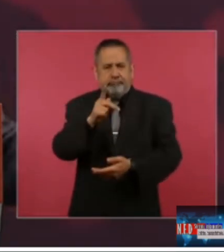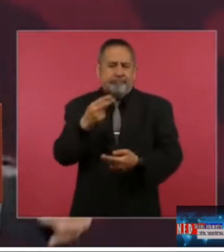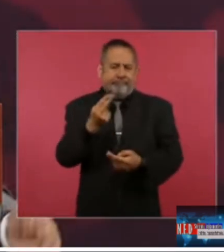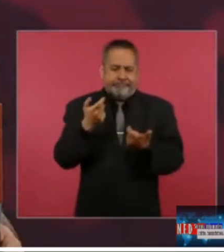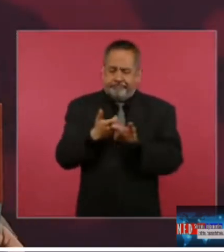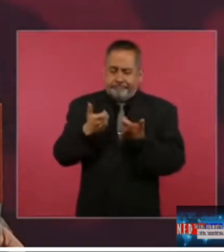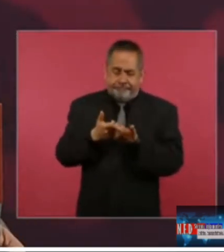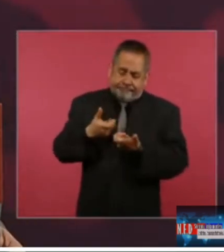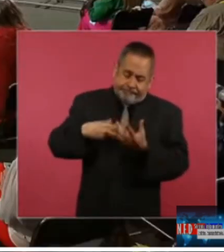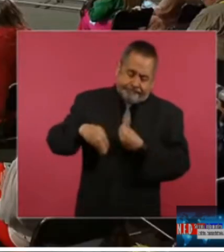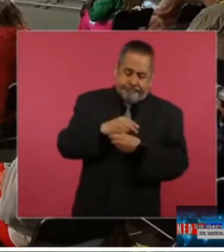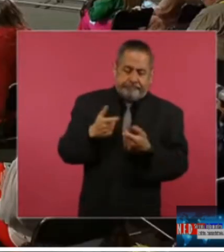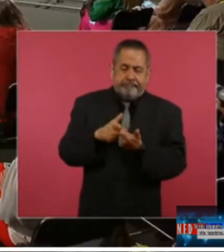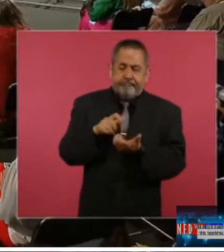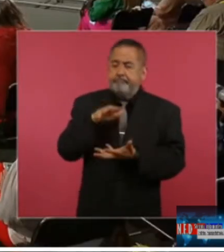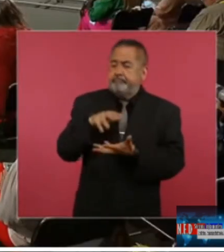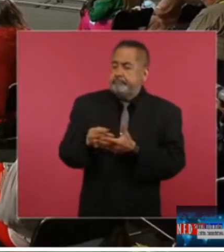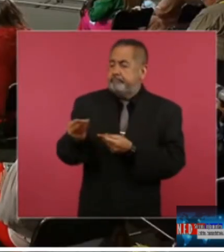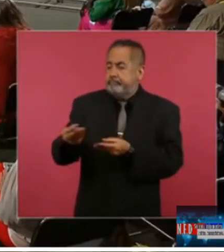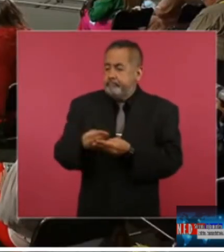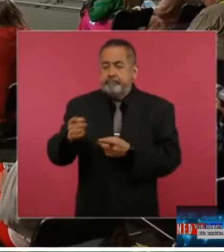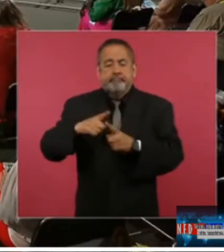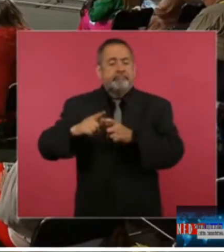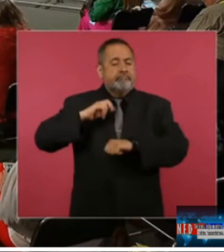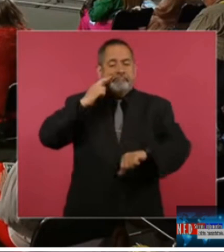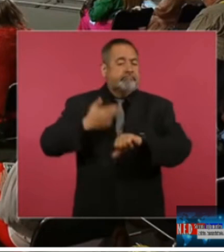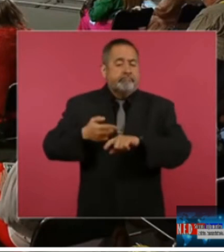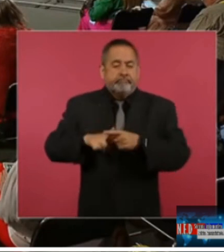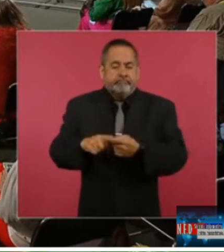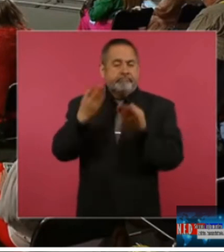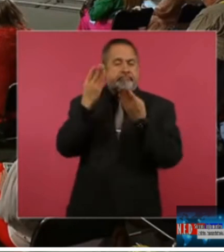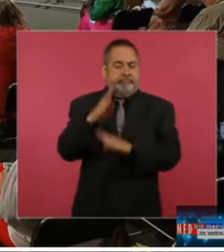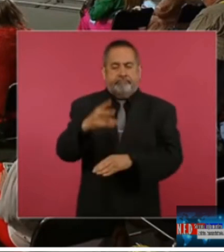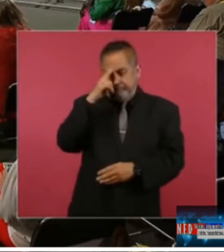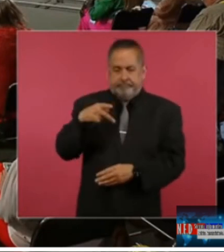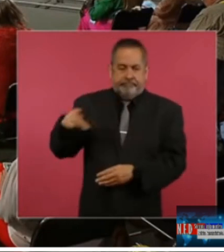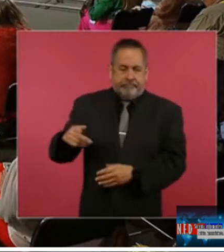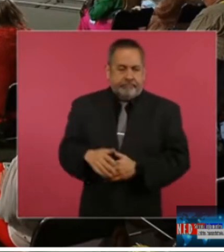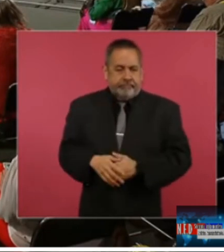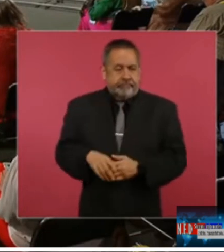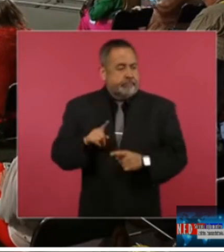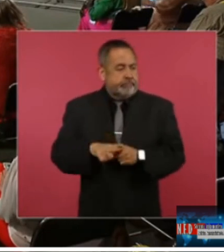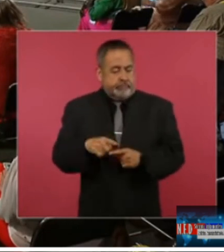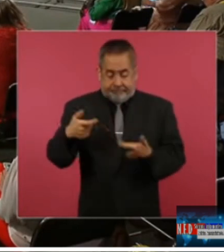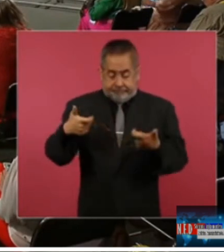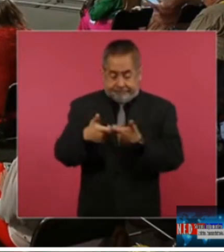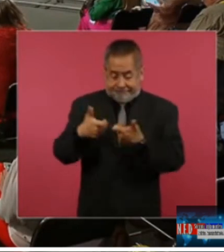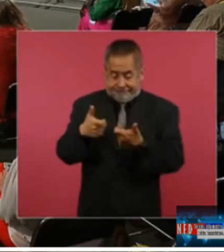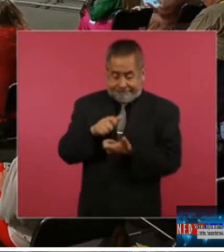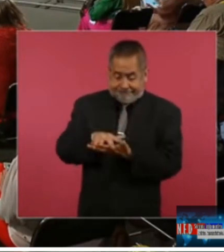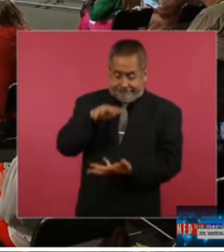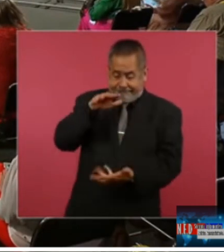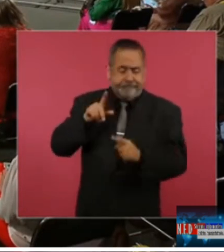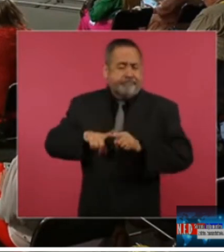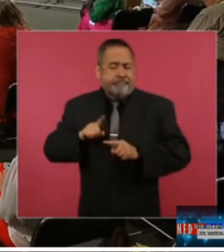López Obrador, junto con sus diputados, que son del Verde, Morena y el Partido del Trabajo, hacen